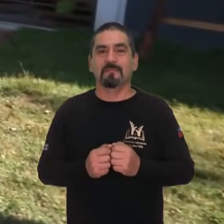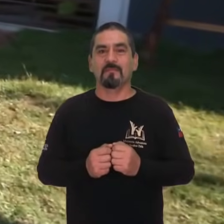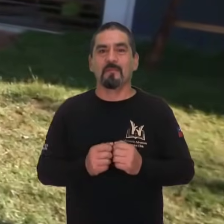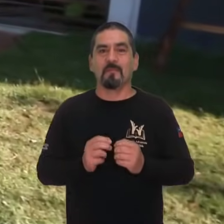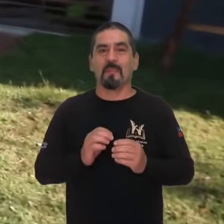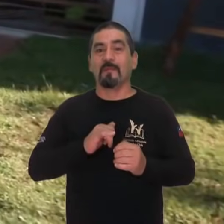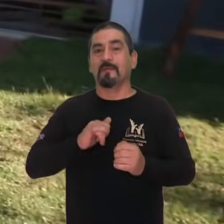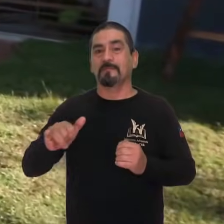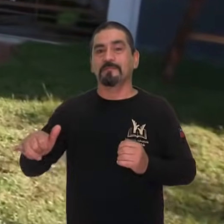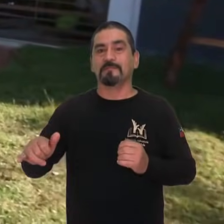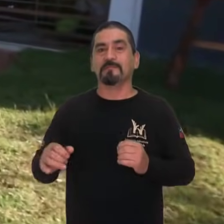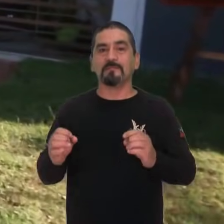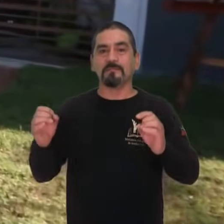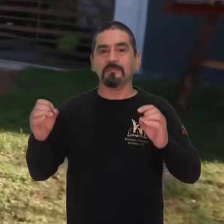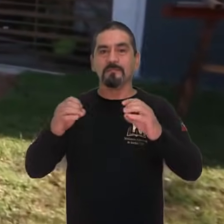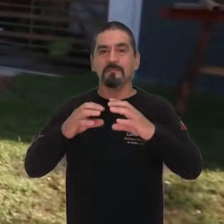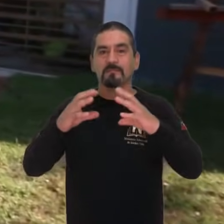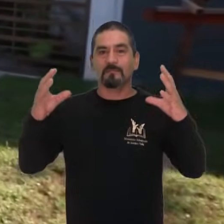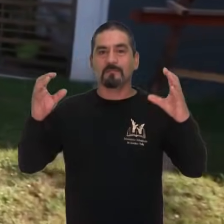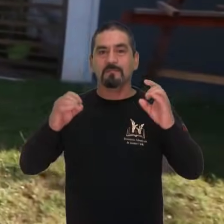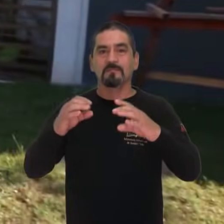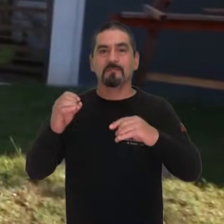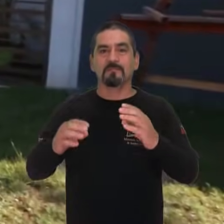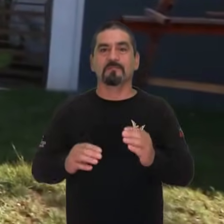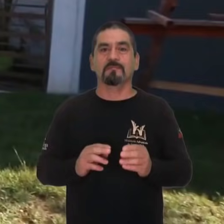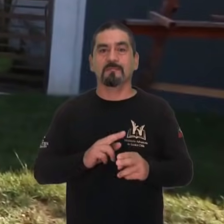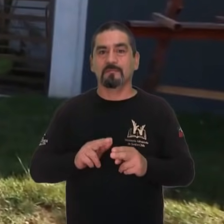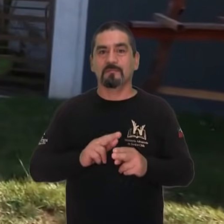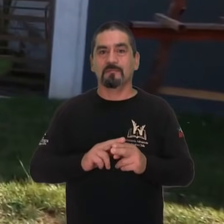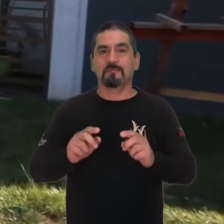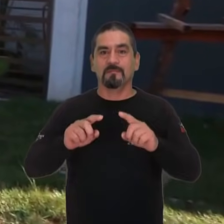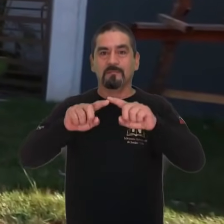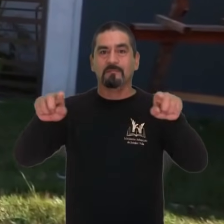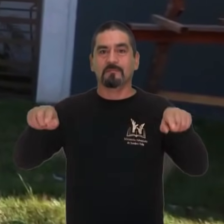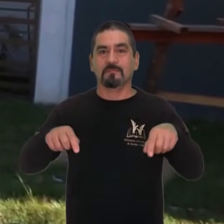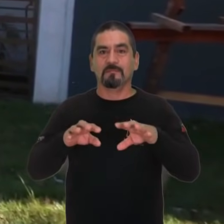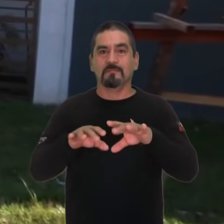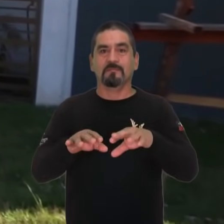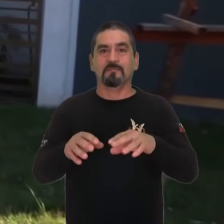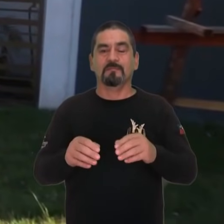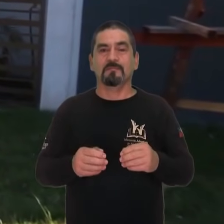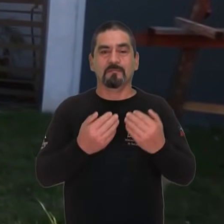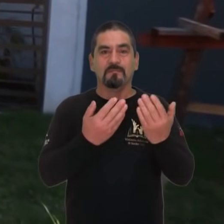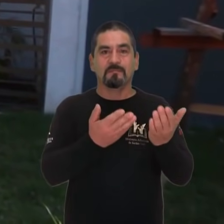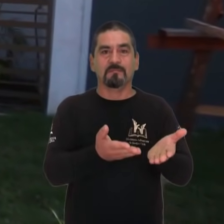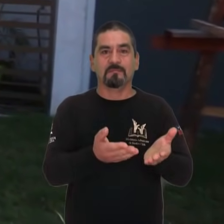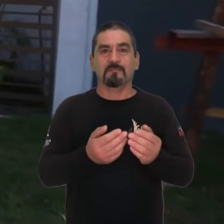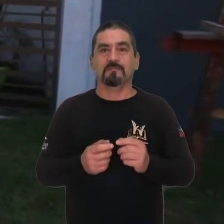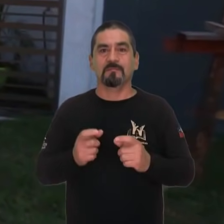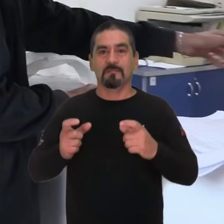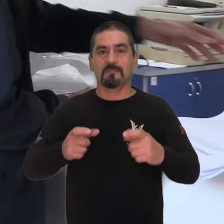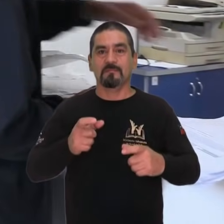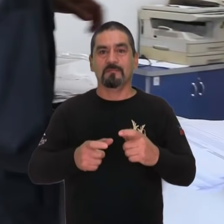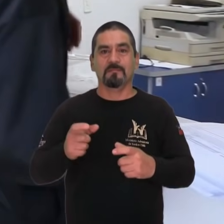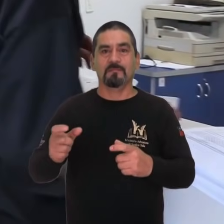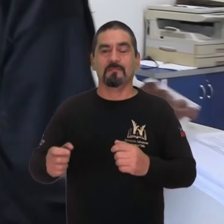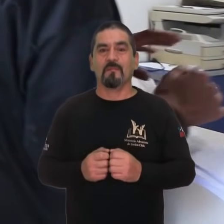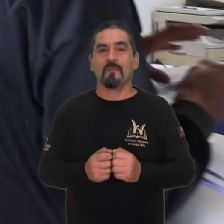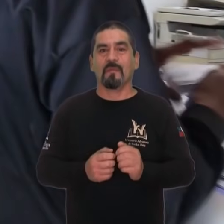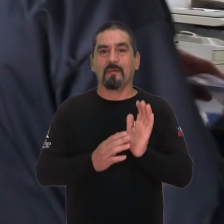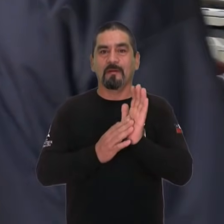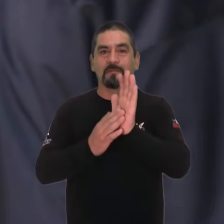Después de tantas bendiciones, logramos construir nuestra oficina de contabilidad para atender mejor a nuestros clientes.